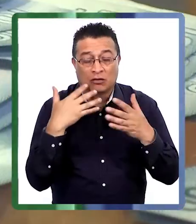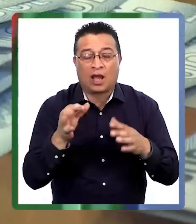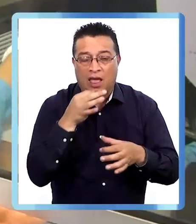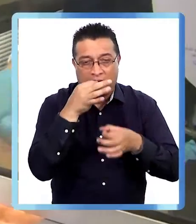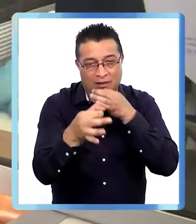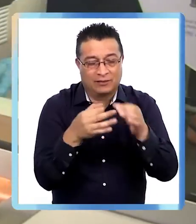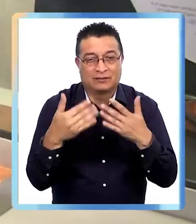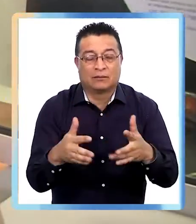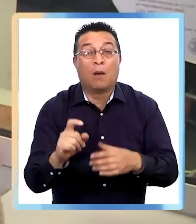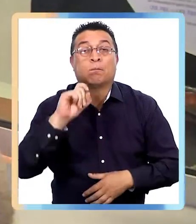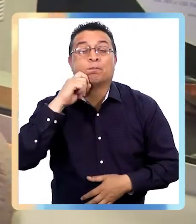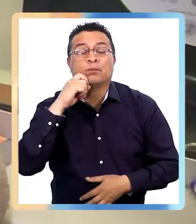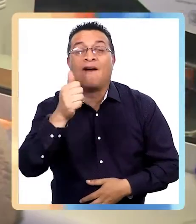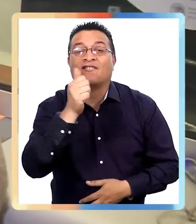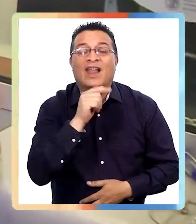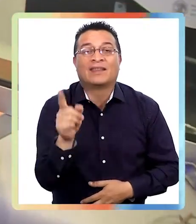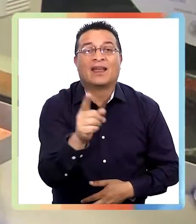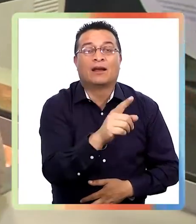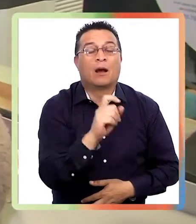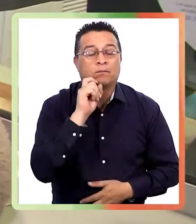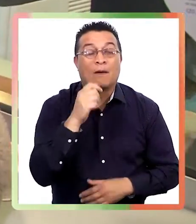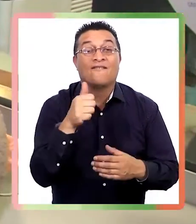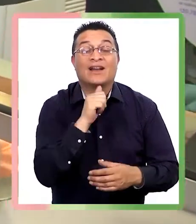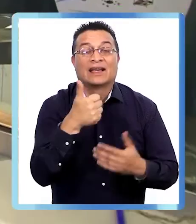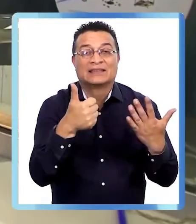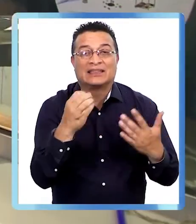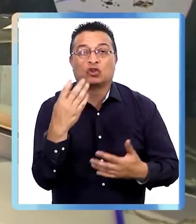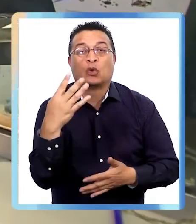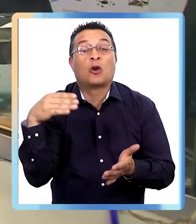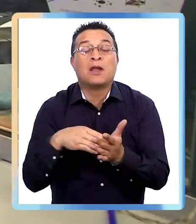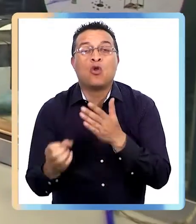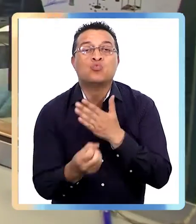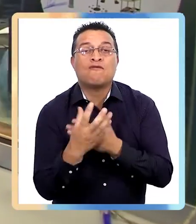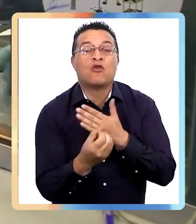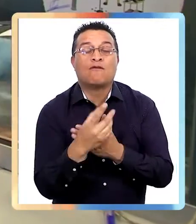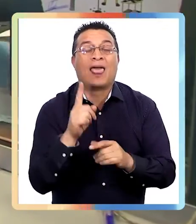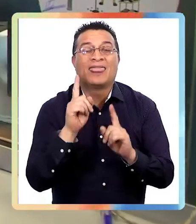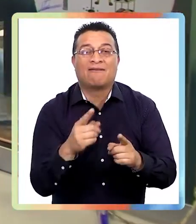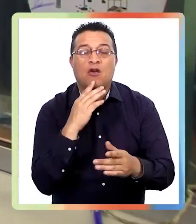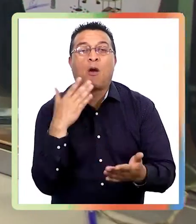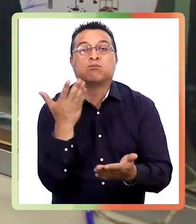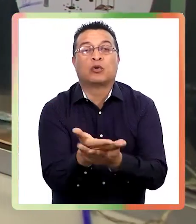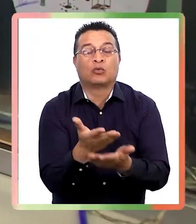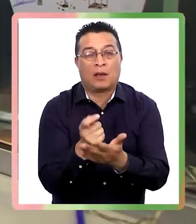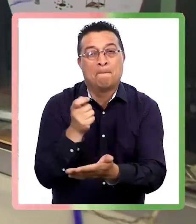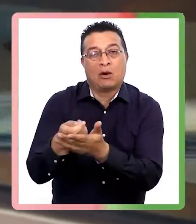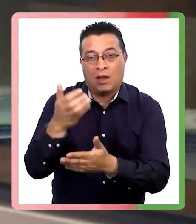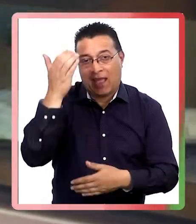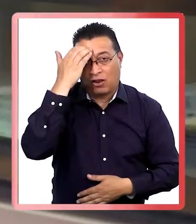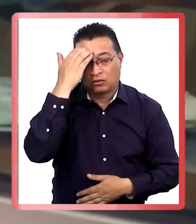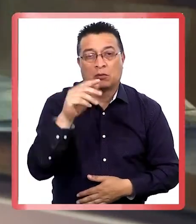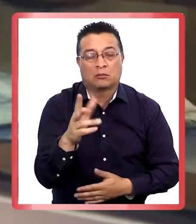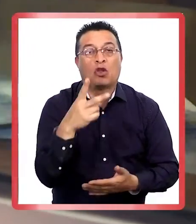que yo te mencionaba recién. Perfecto. ¿Quiénes faltan ahí? Faltan los 604.000 nuevos que tienen que postular y se van a pagar en